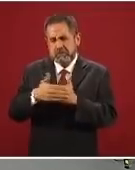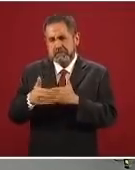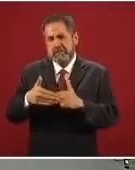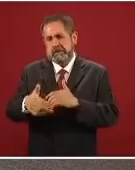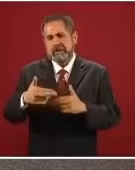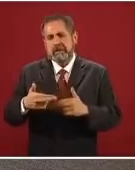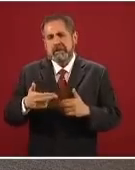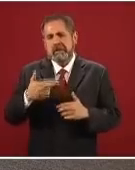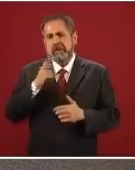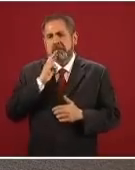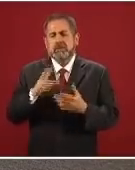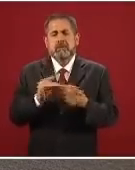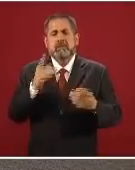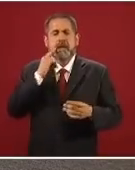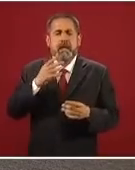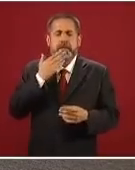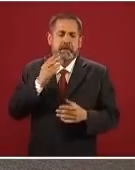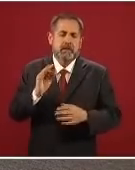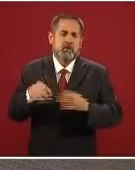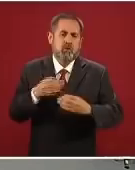para el bien de todos.